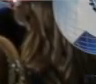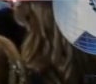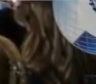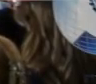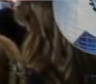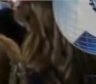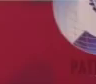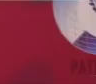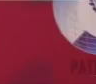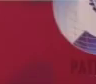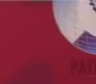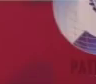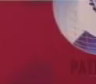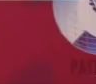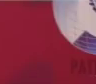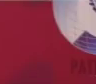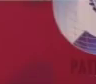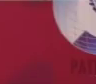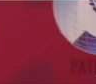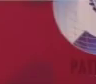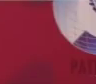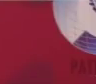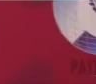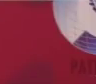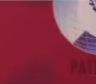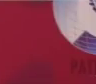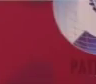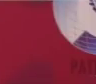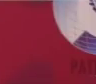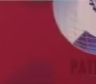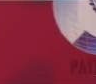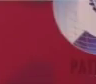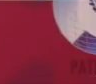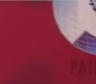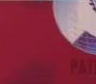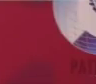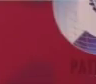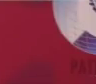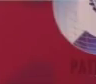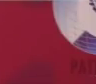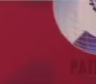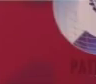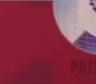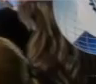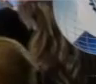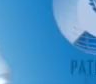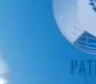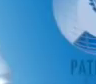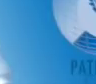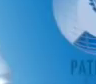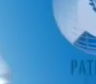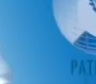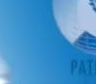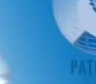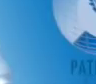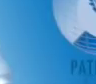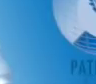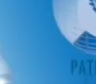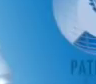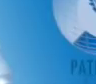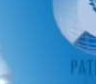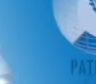presentación y luego abrimos, como siempre, para preguntas y respuestas. Adelante. Amigos, pues esa